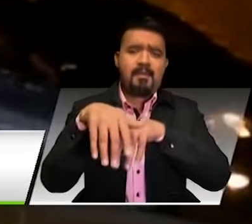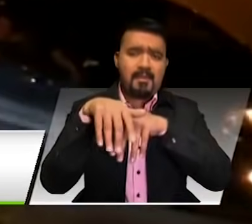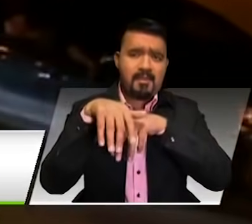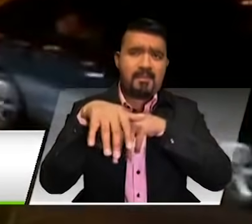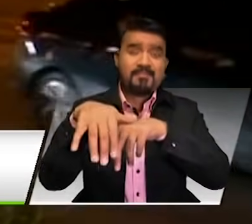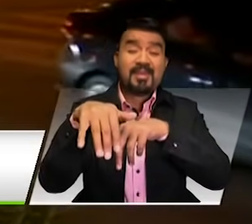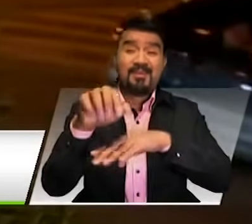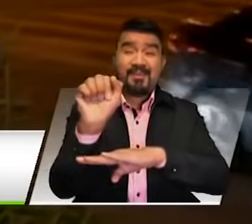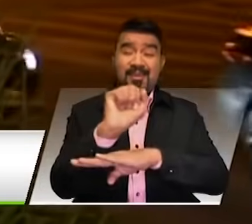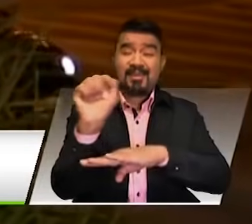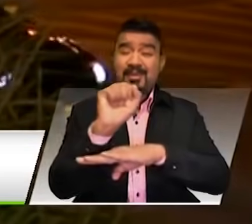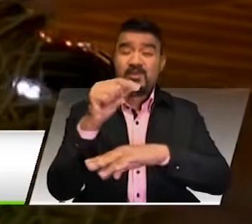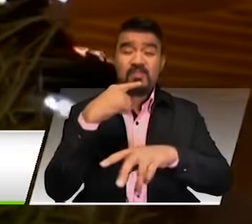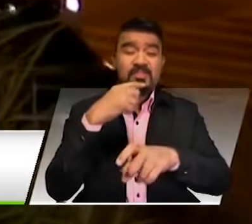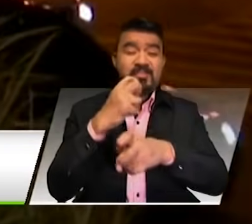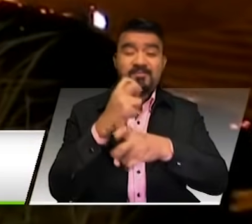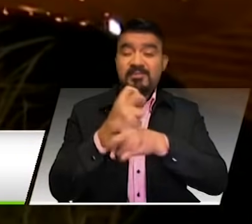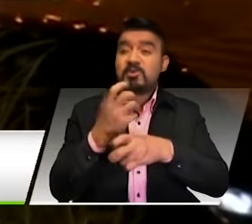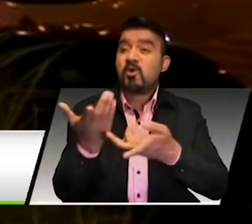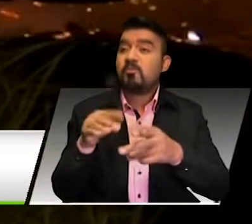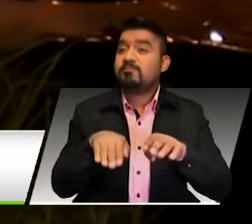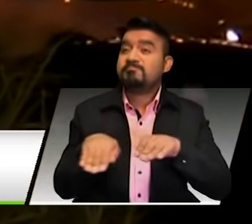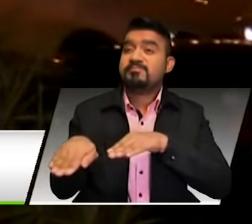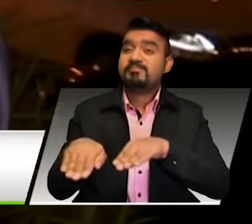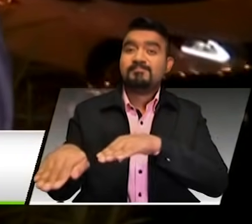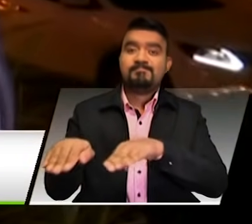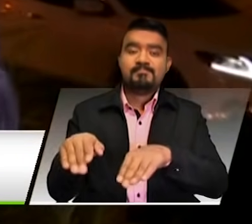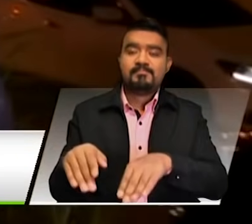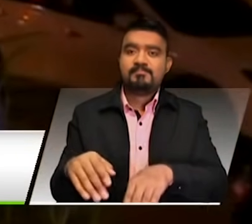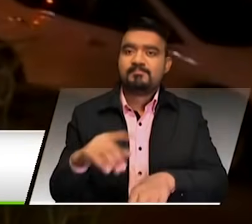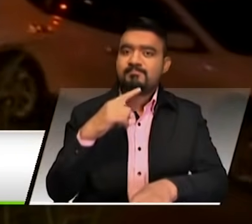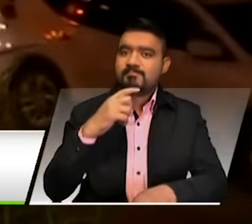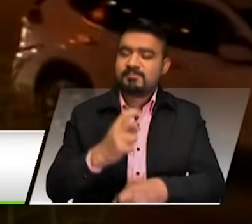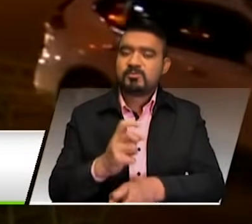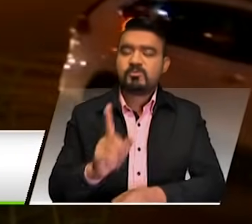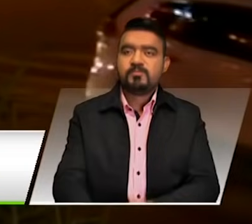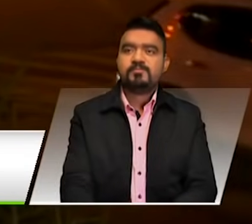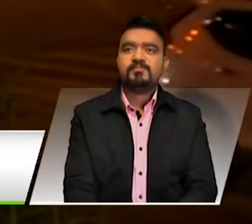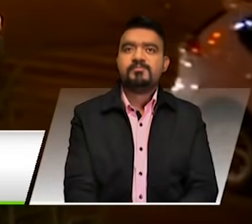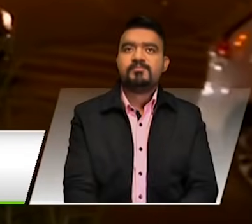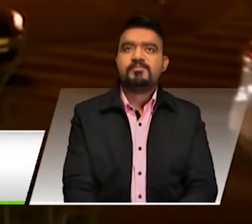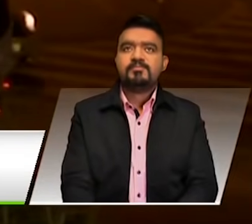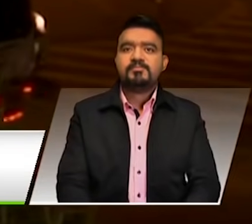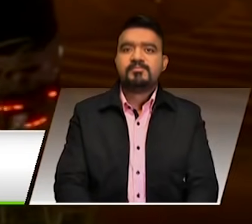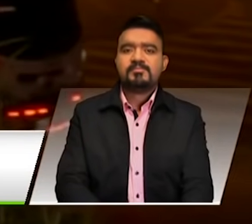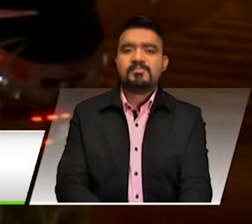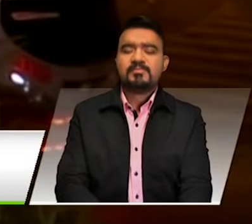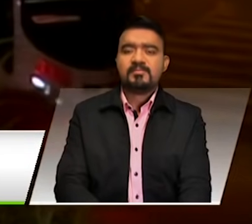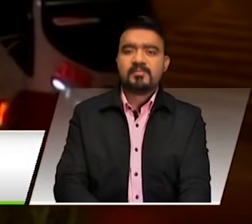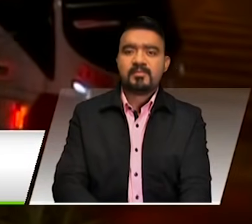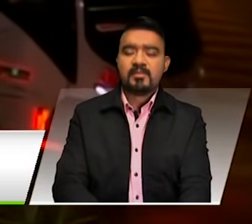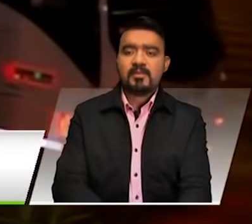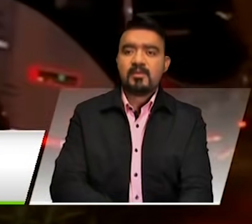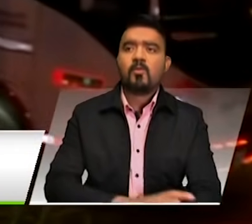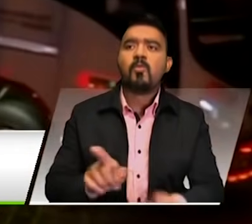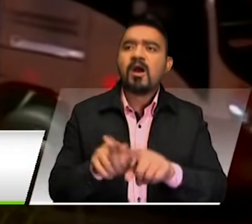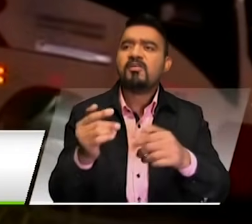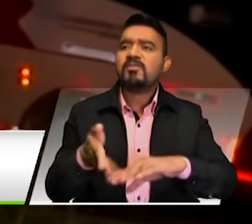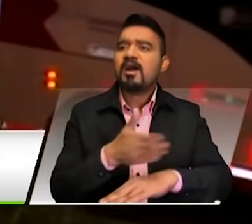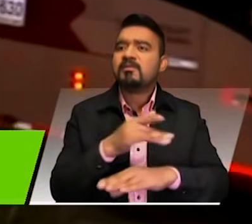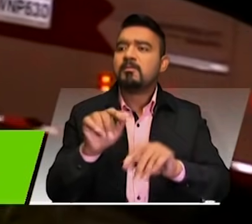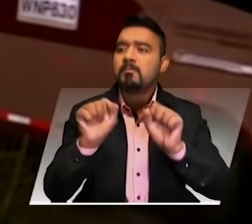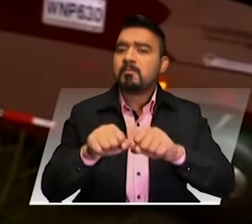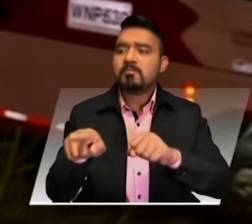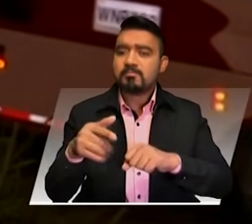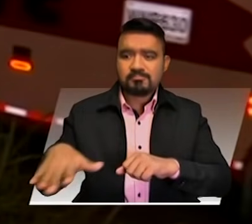los carros han tenido que ingresar a la otra calzada, la que sale de la ciudad de Medellín para su retorno a la